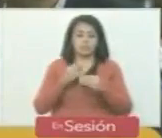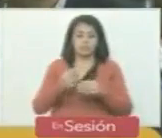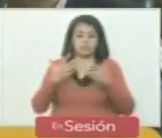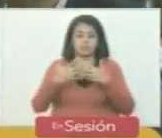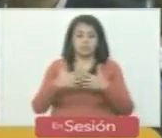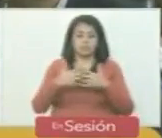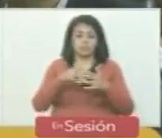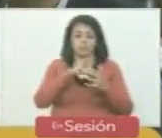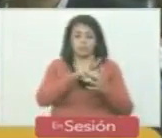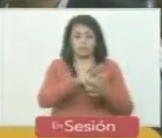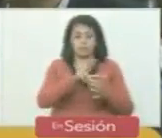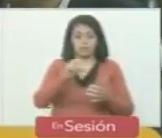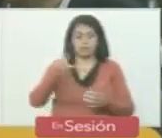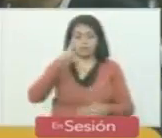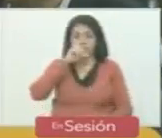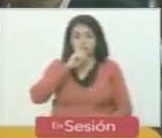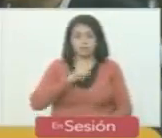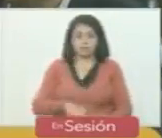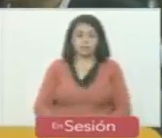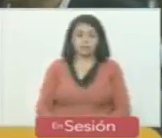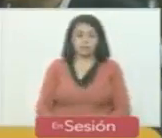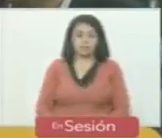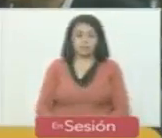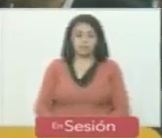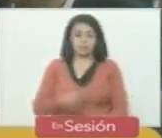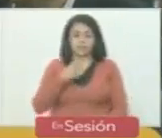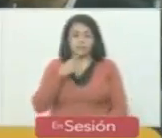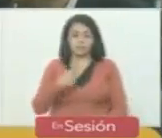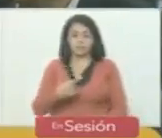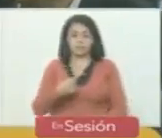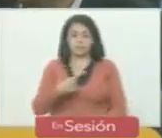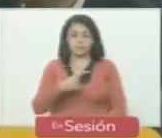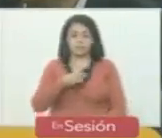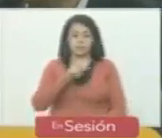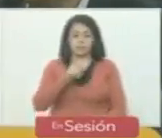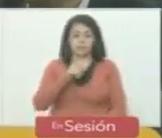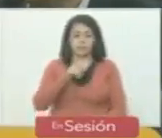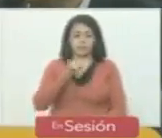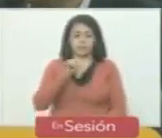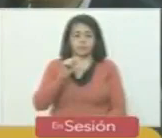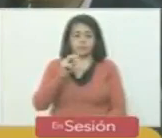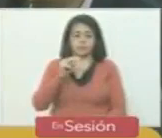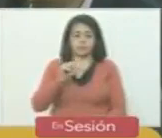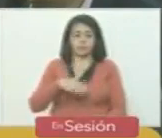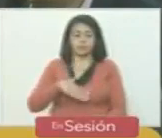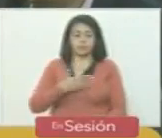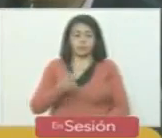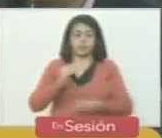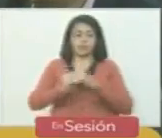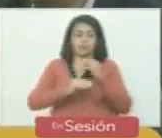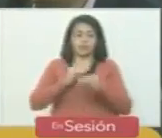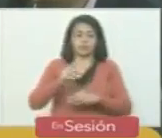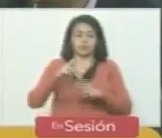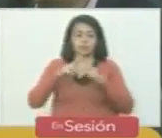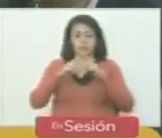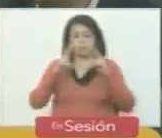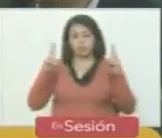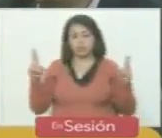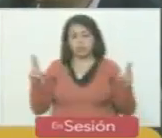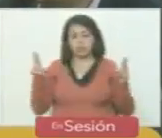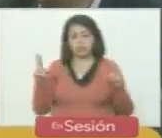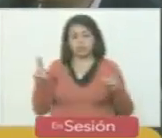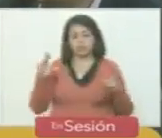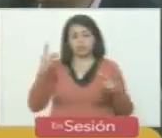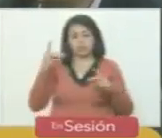durante 300 años, que como decía Eduardo Galeano, y lo repito, que podían haber hecho un puente desde